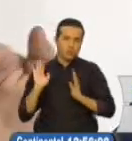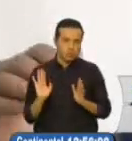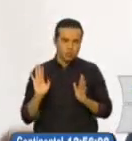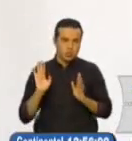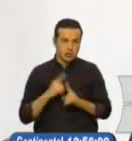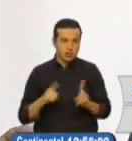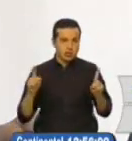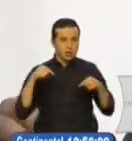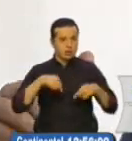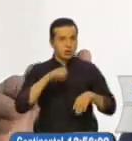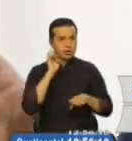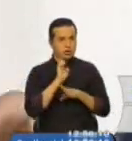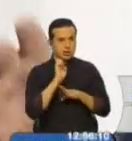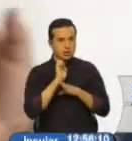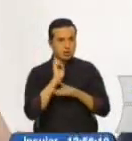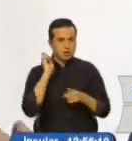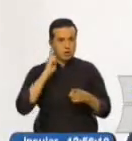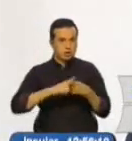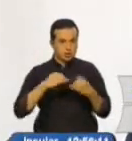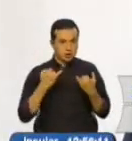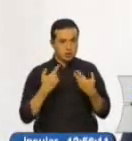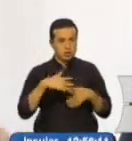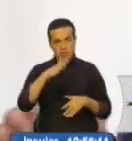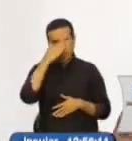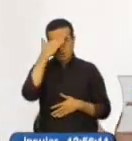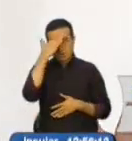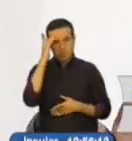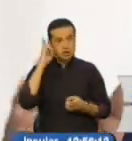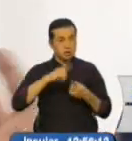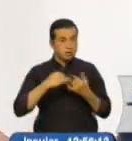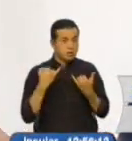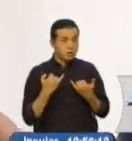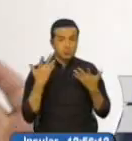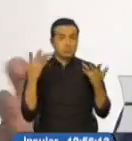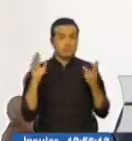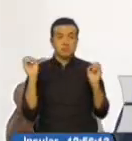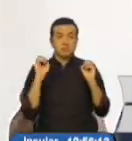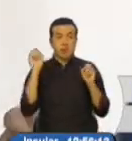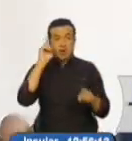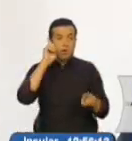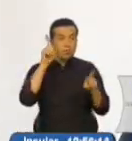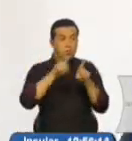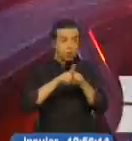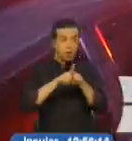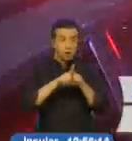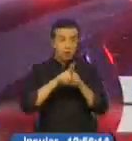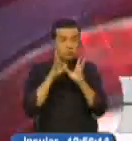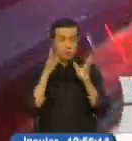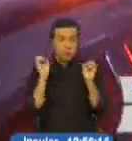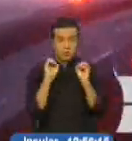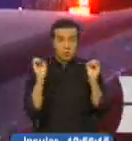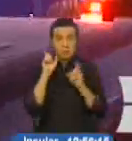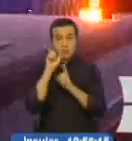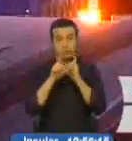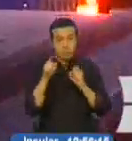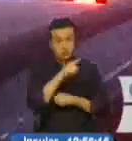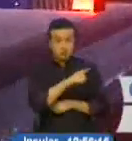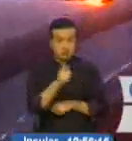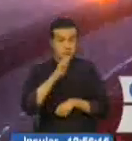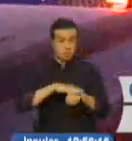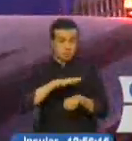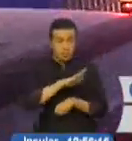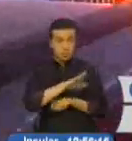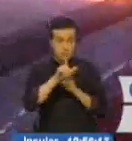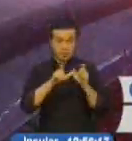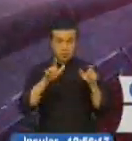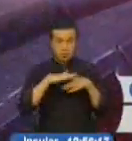Y acá en el Ecuador, hasta donde tenemos información, nunca se llegó a un acuerdo de esa naturaleza. De ahí que quienes sean hallados culpables de